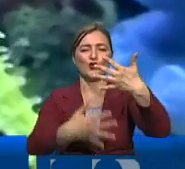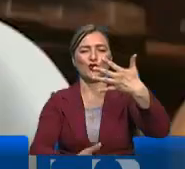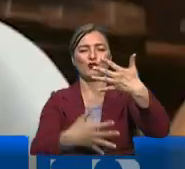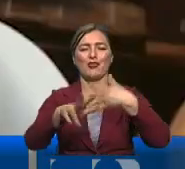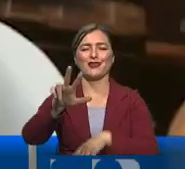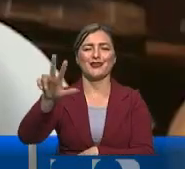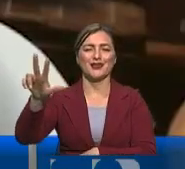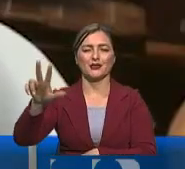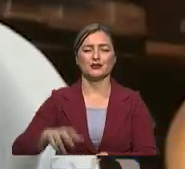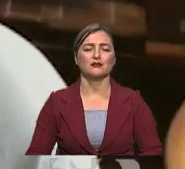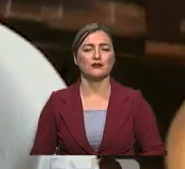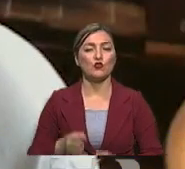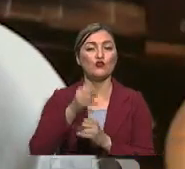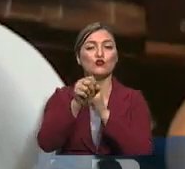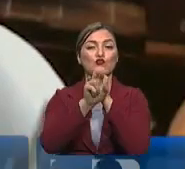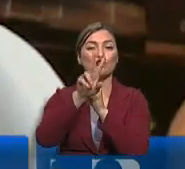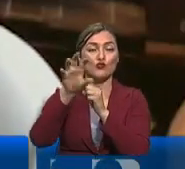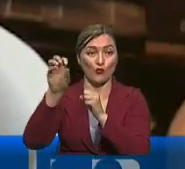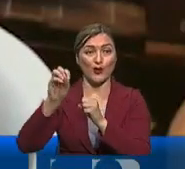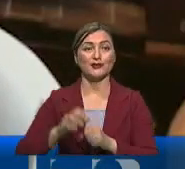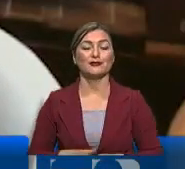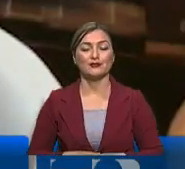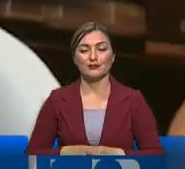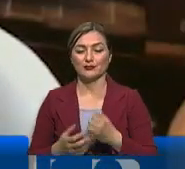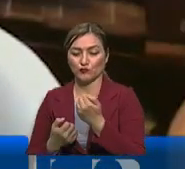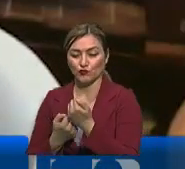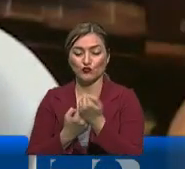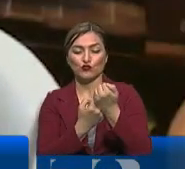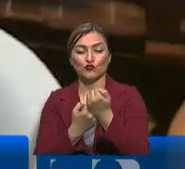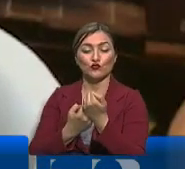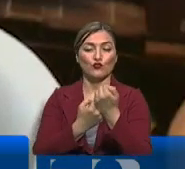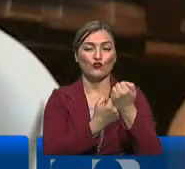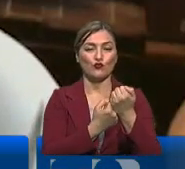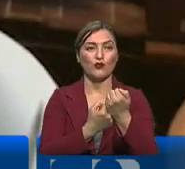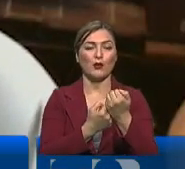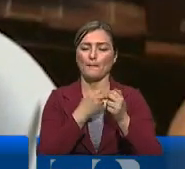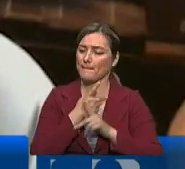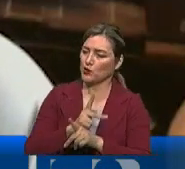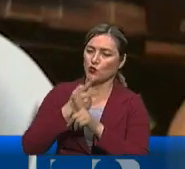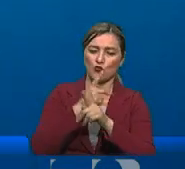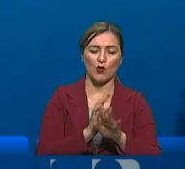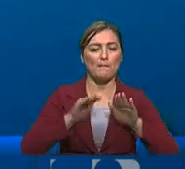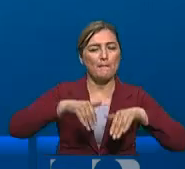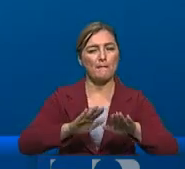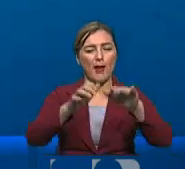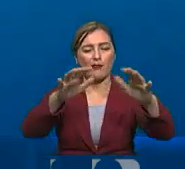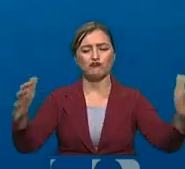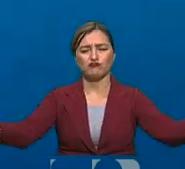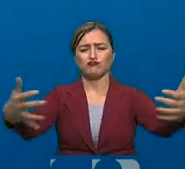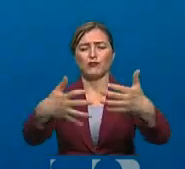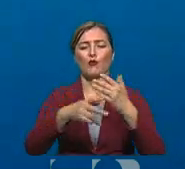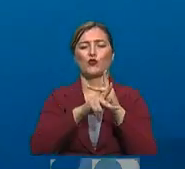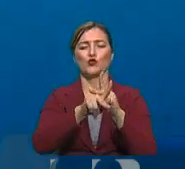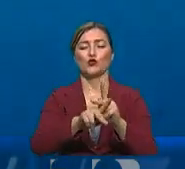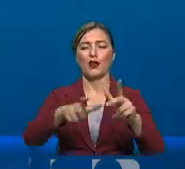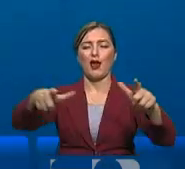33. Entonces, en los últimos 20 años ha habido un gran empuje para crear reservas marinas, sobre todo grandes, ¿no? Las diferentes especies